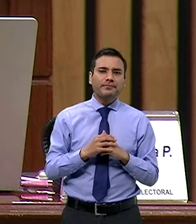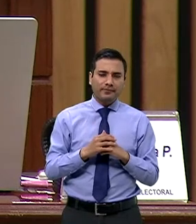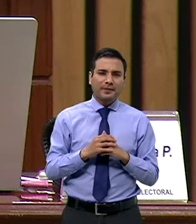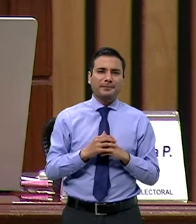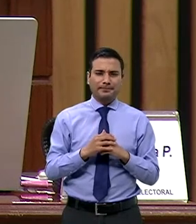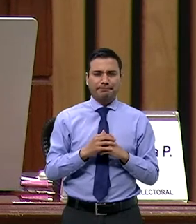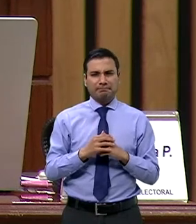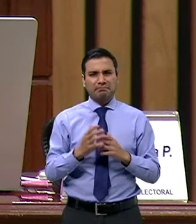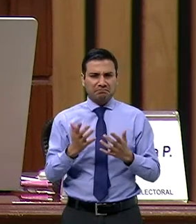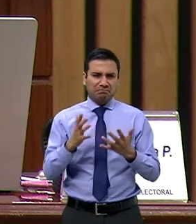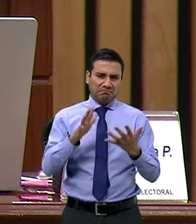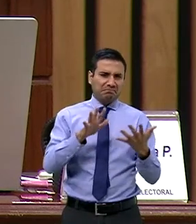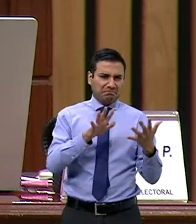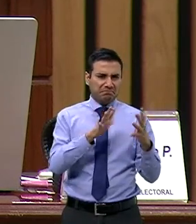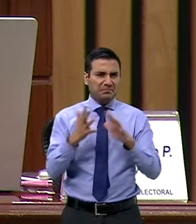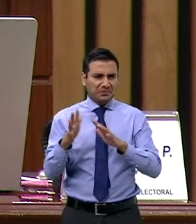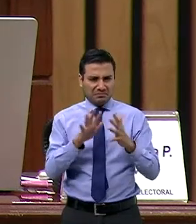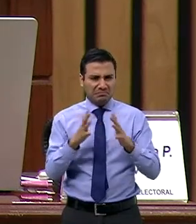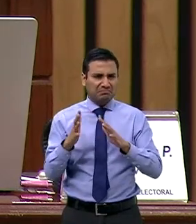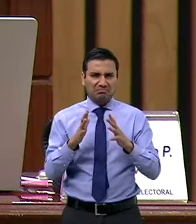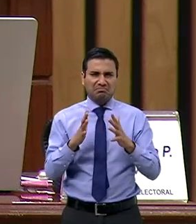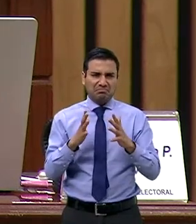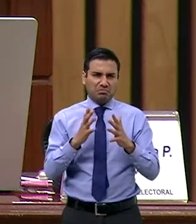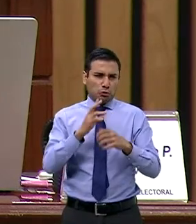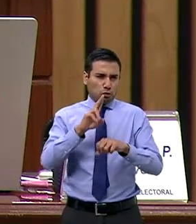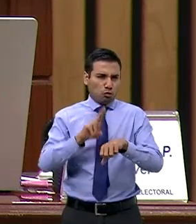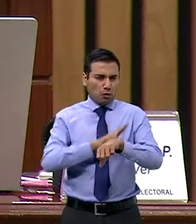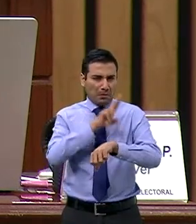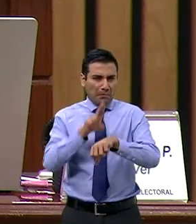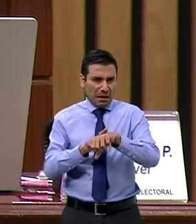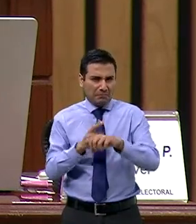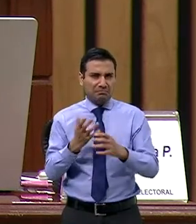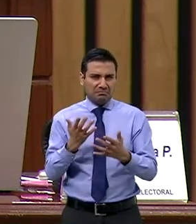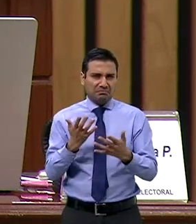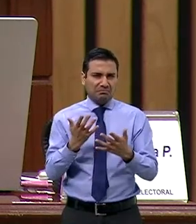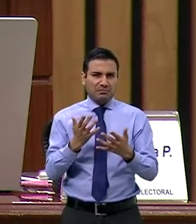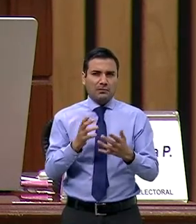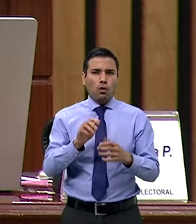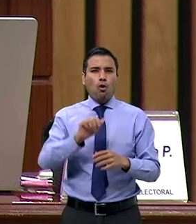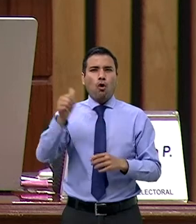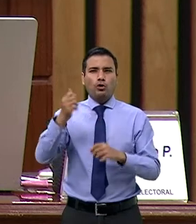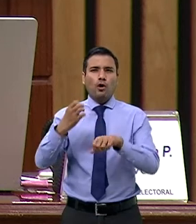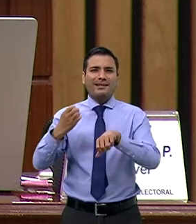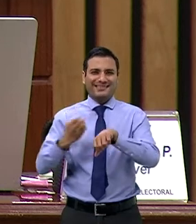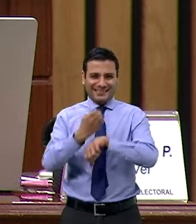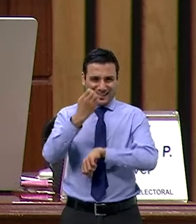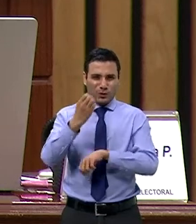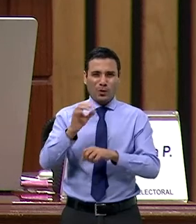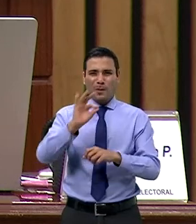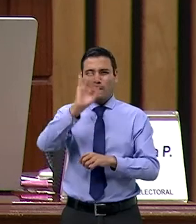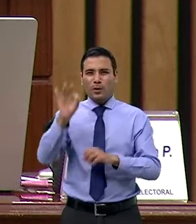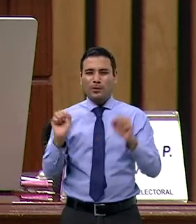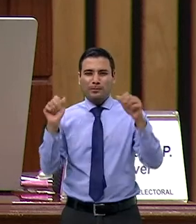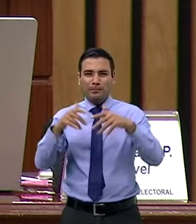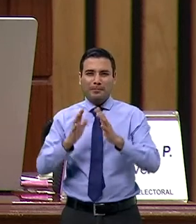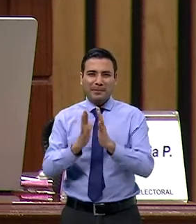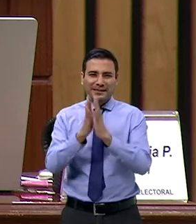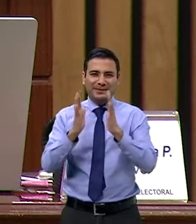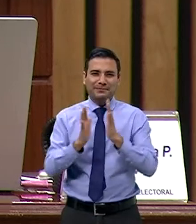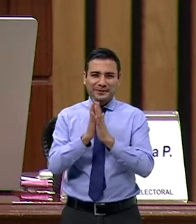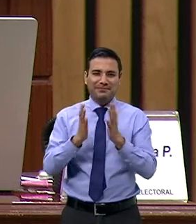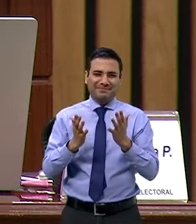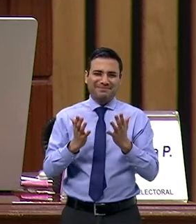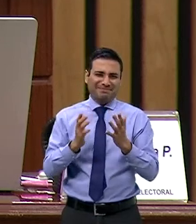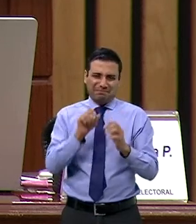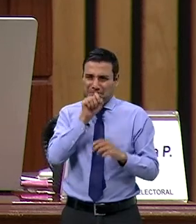ejercicios de democracia directa similares pero organizados a nivel local como ya ha puesto varios ejemplos la consejera favela